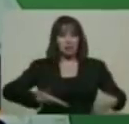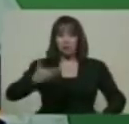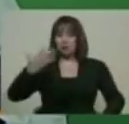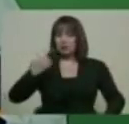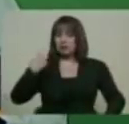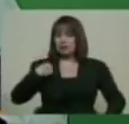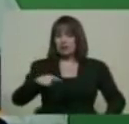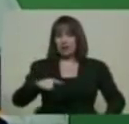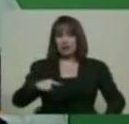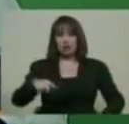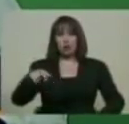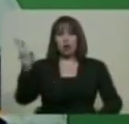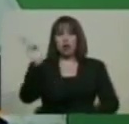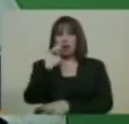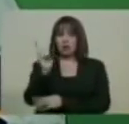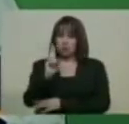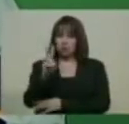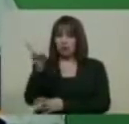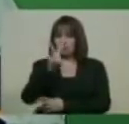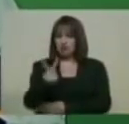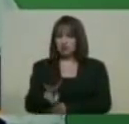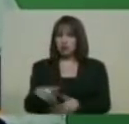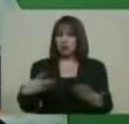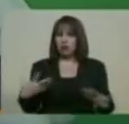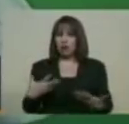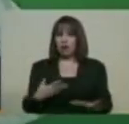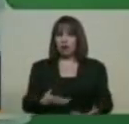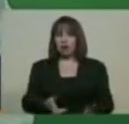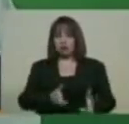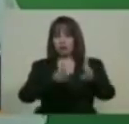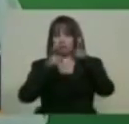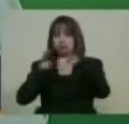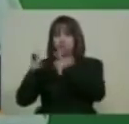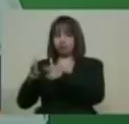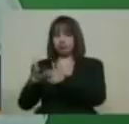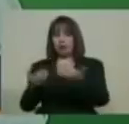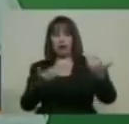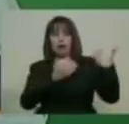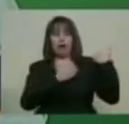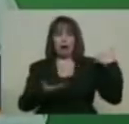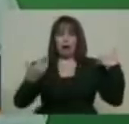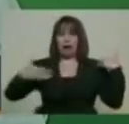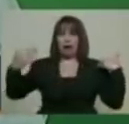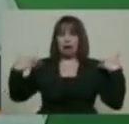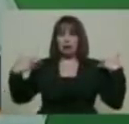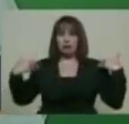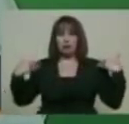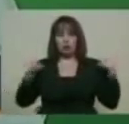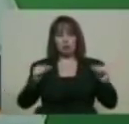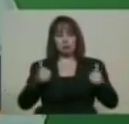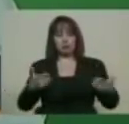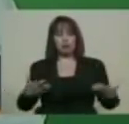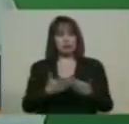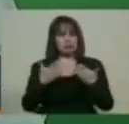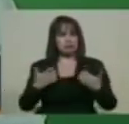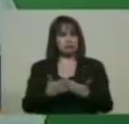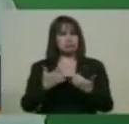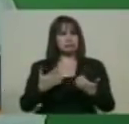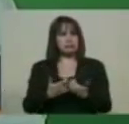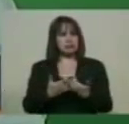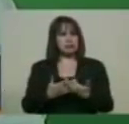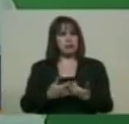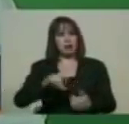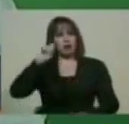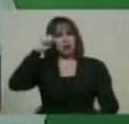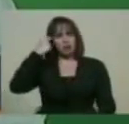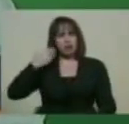nuestra República cuando era República en armas hace 200 años? Y como recordaba nuestro querido general en